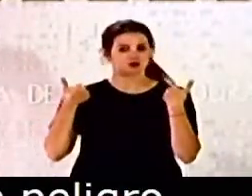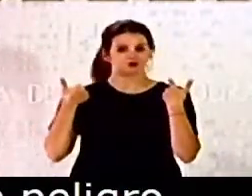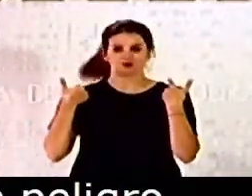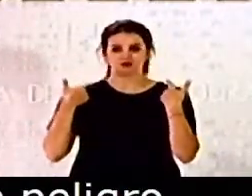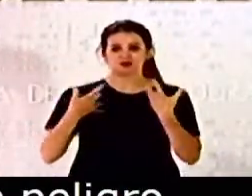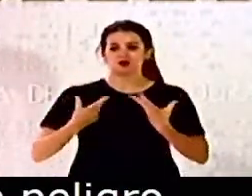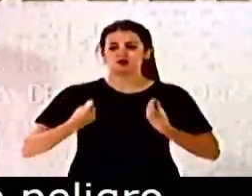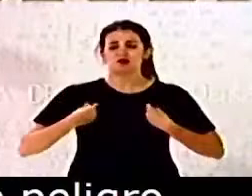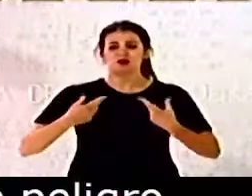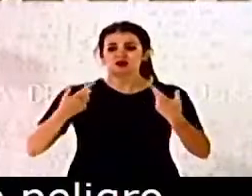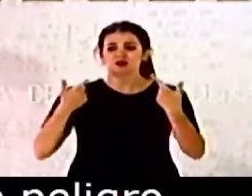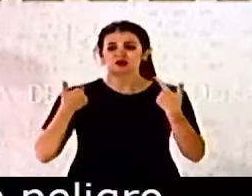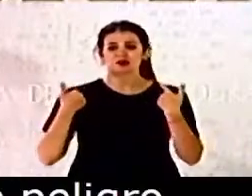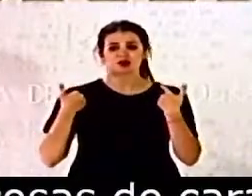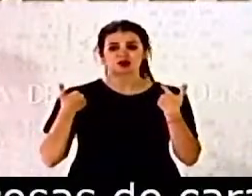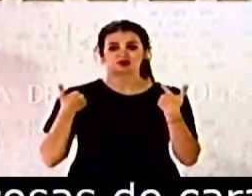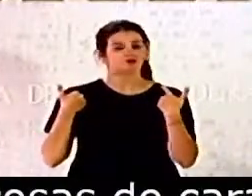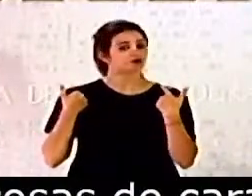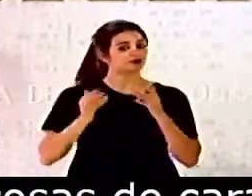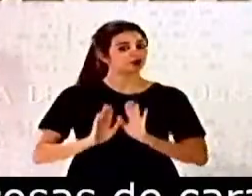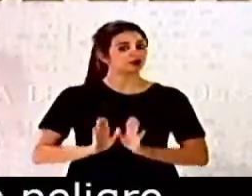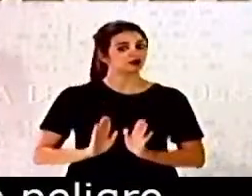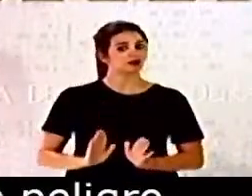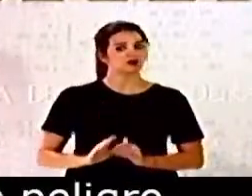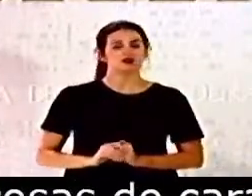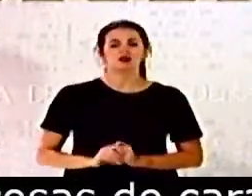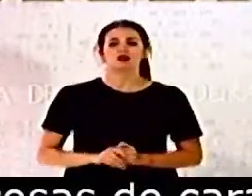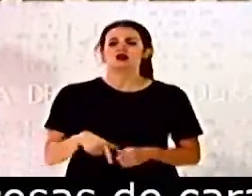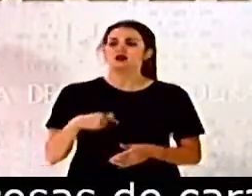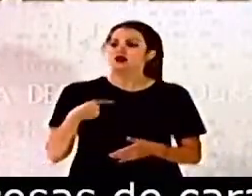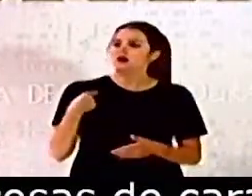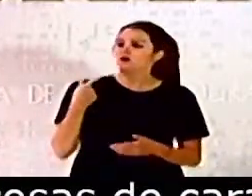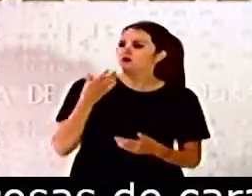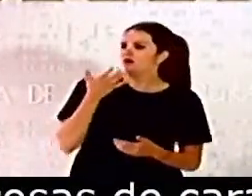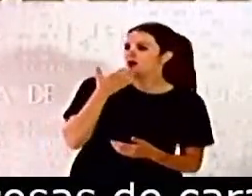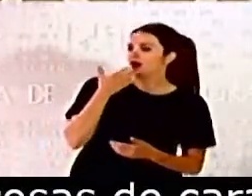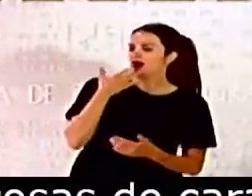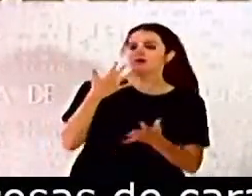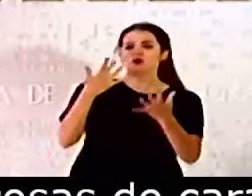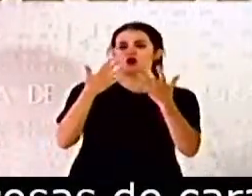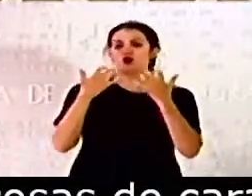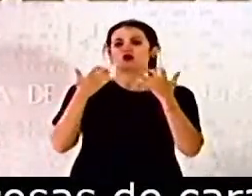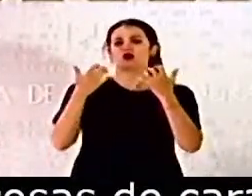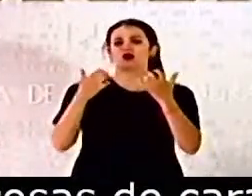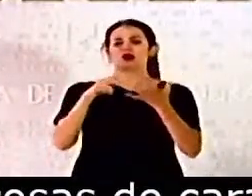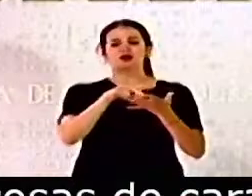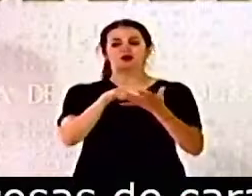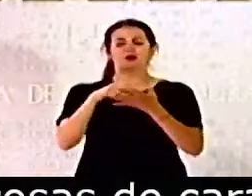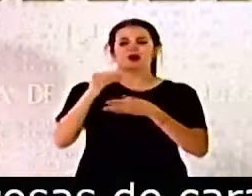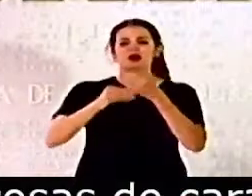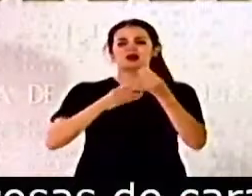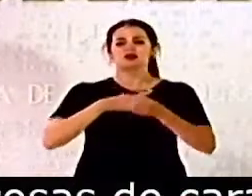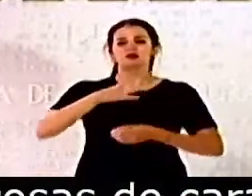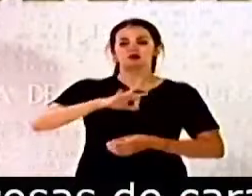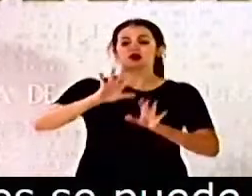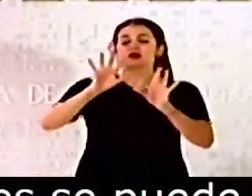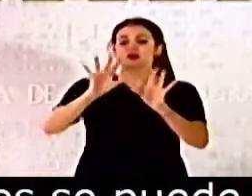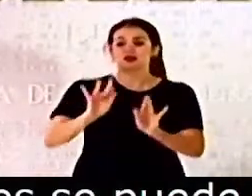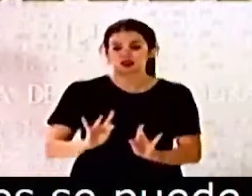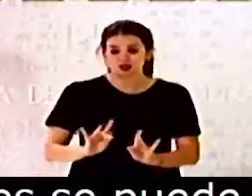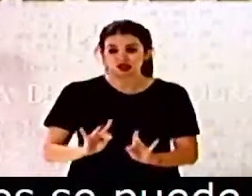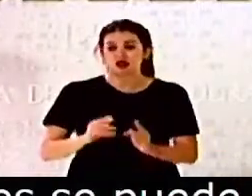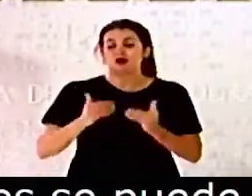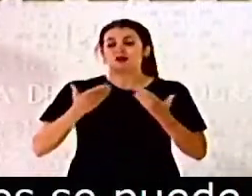Viviéndolo responsablemente. Entonces, ¿se pueden hacer determinados conciertos en determinados pueblos? Sí. Ahora,